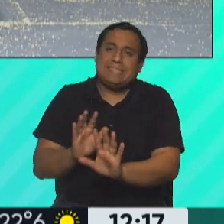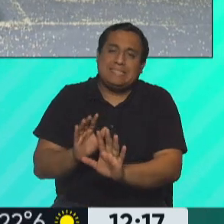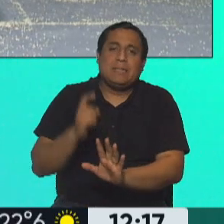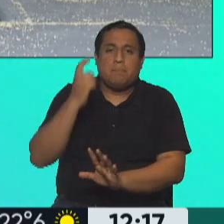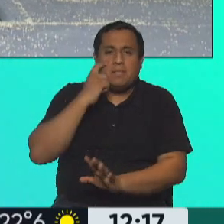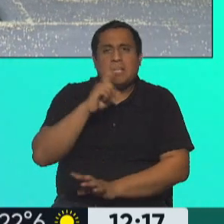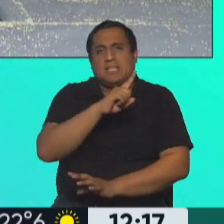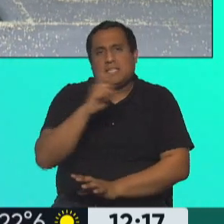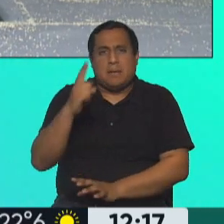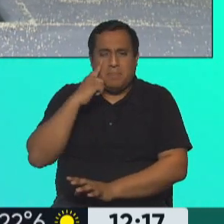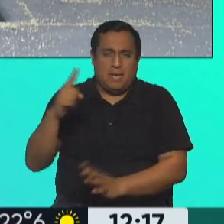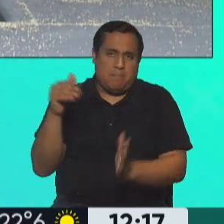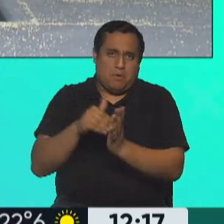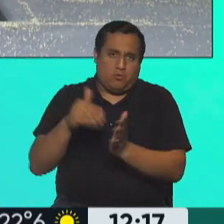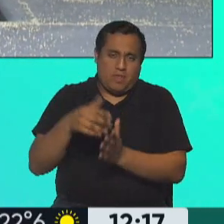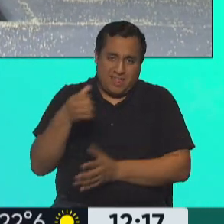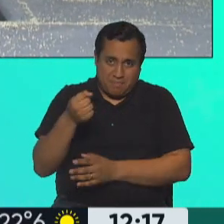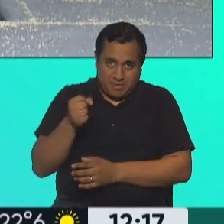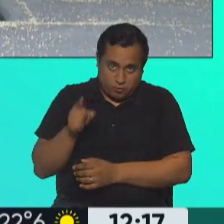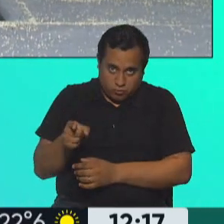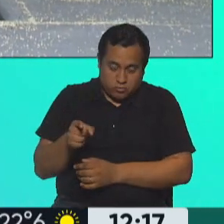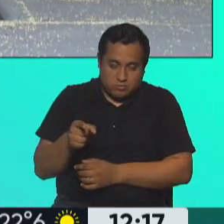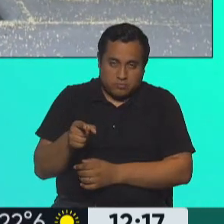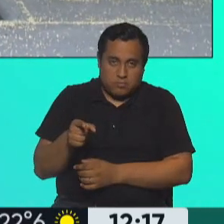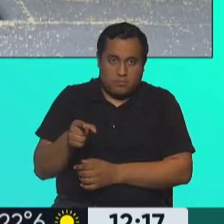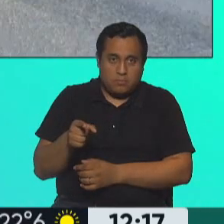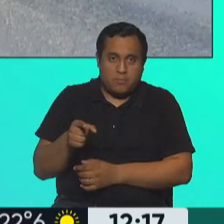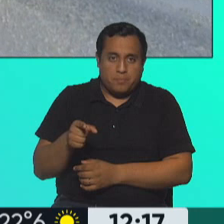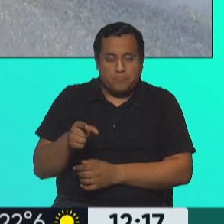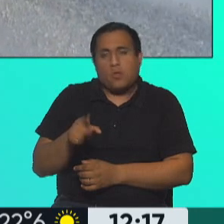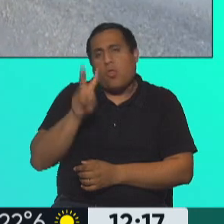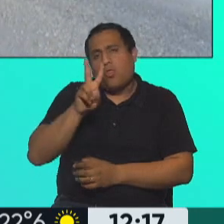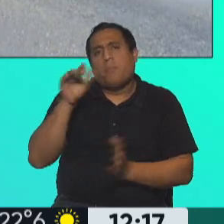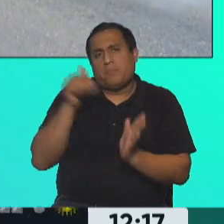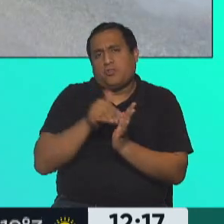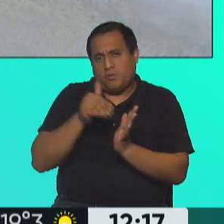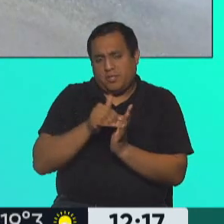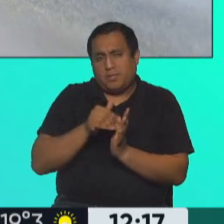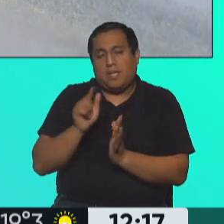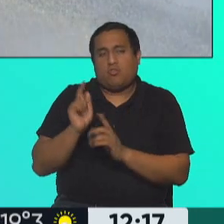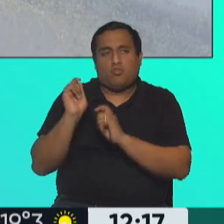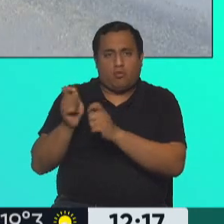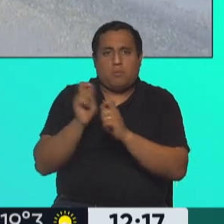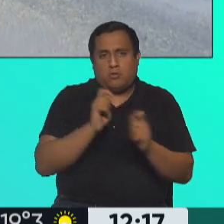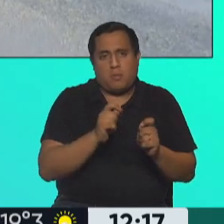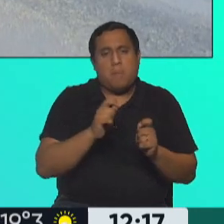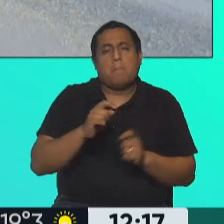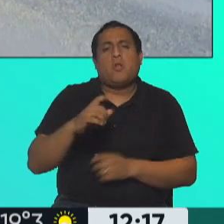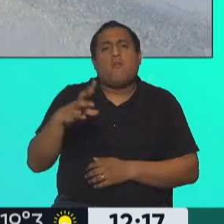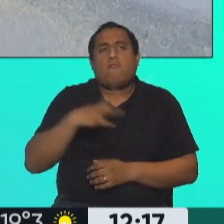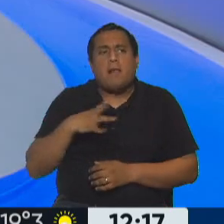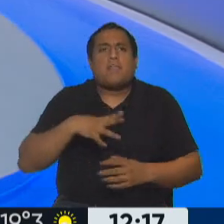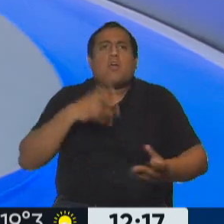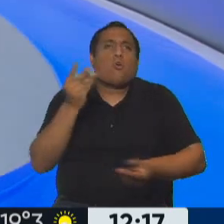100.000 millones de pesos lo que quedan para ese destino, y que serían 2 millones los beneficiarios. Todavía no se estableció cómo